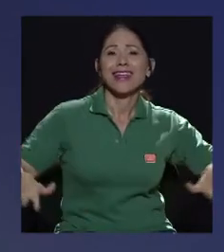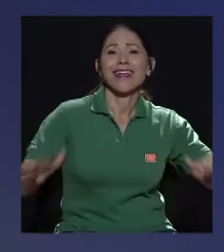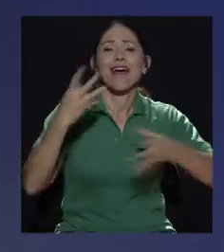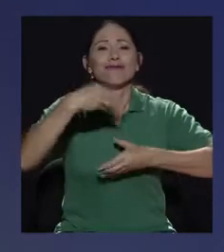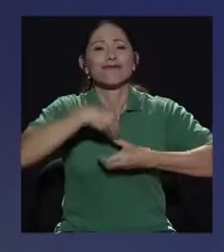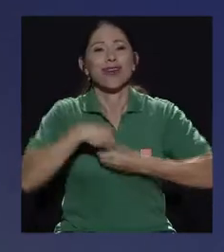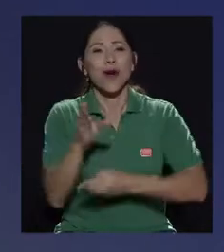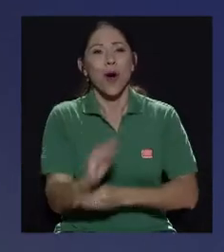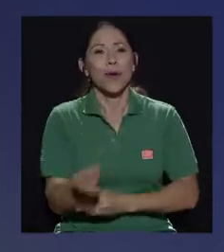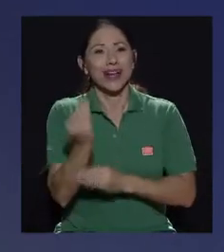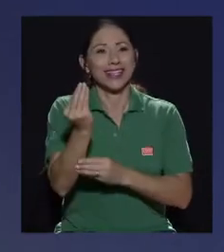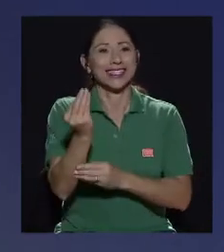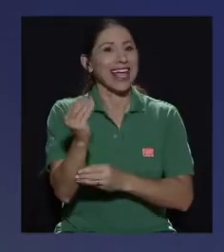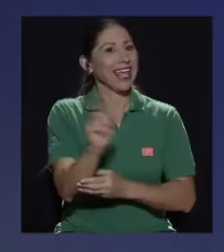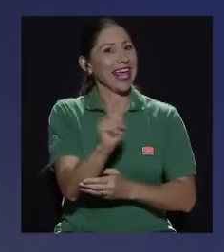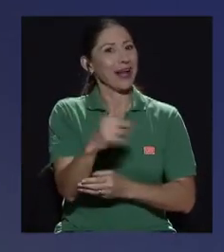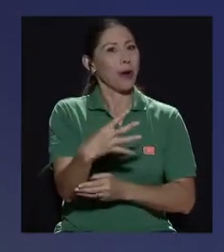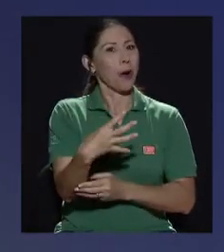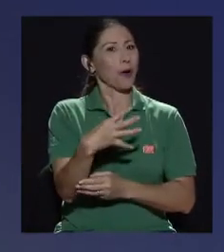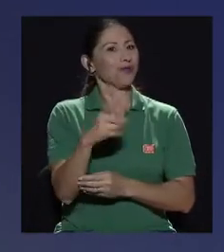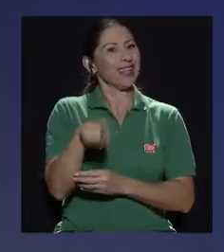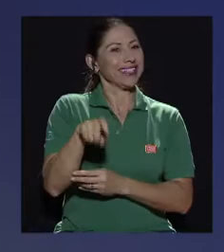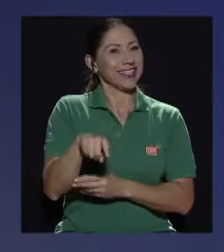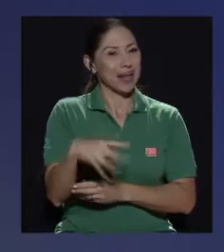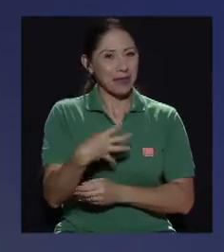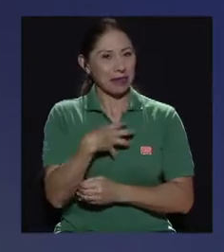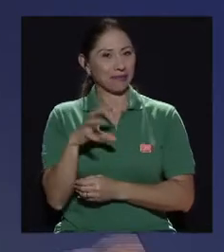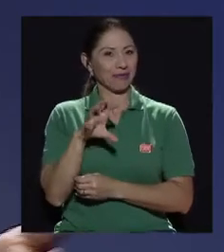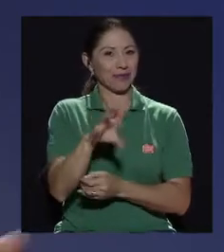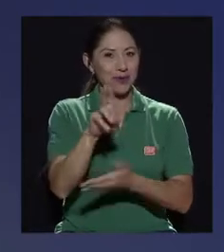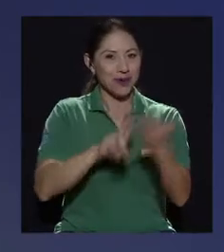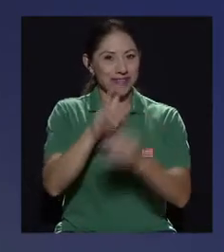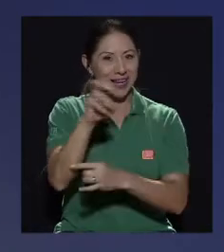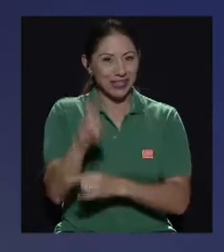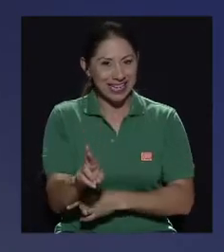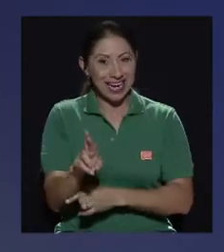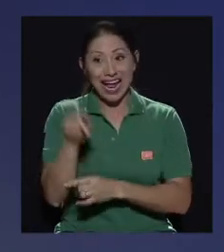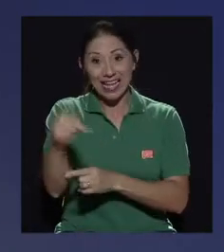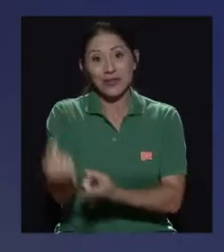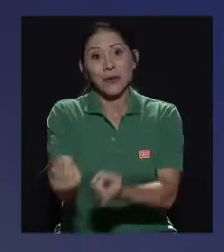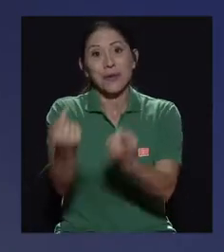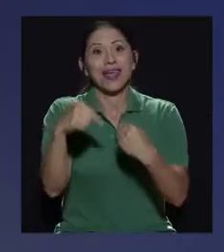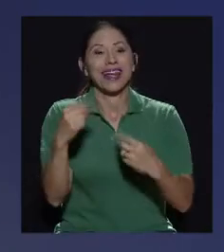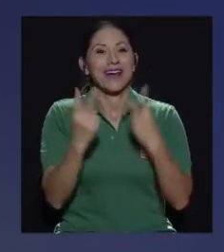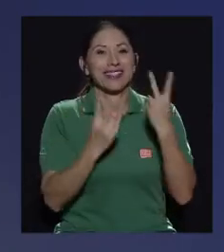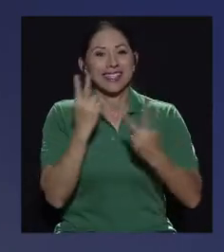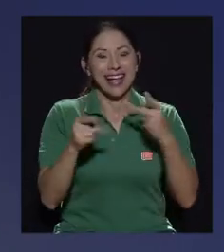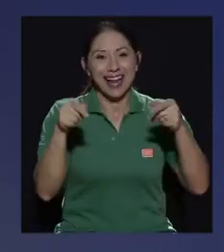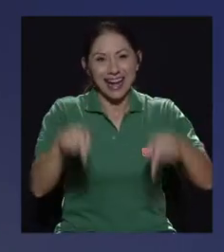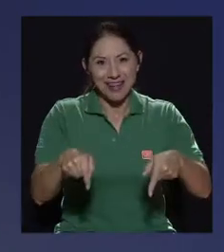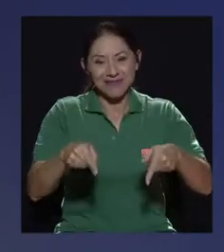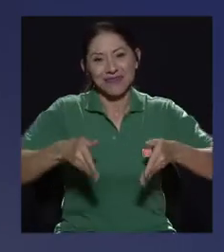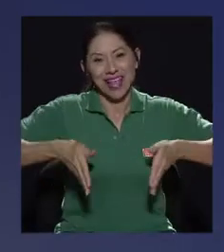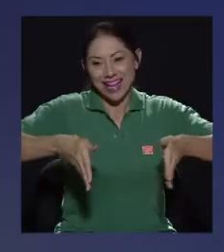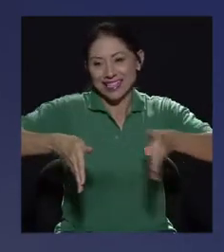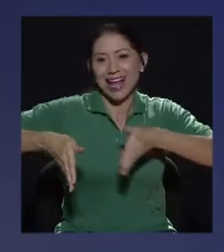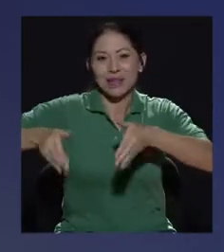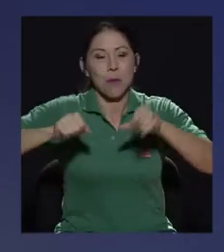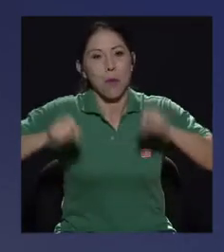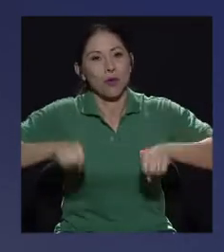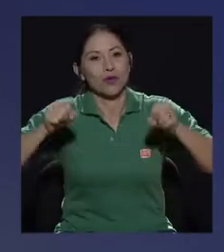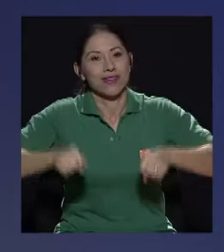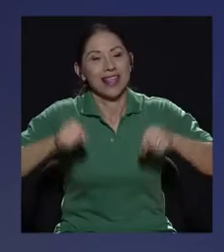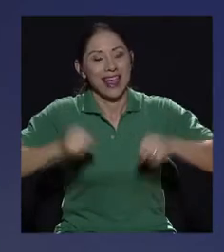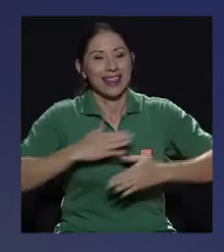en el colágeno de los jóvenes que no necesariamente son de la universidad de costa rica sino que les viene a visitar en medio de las calles y la